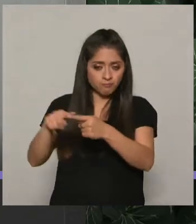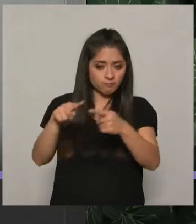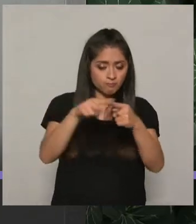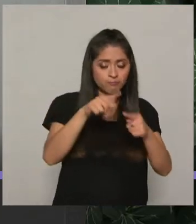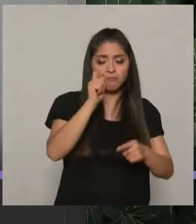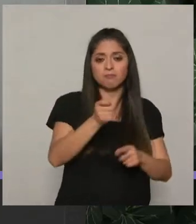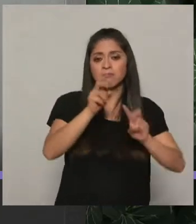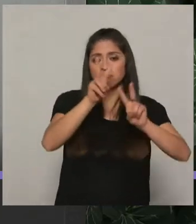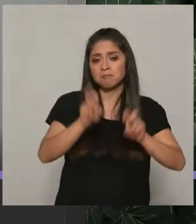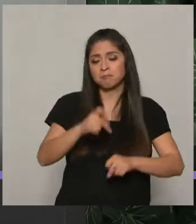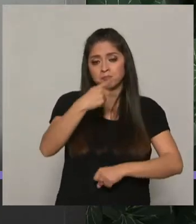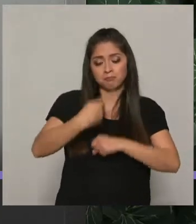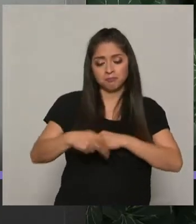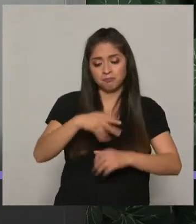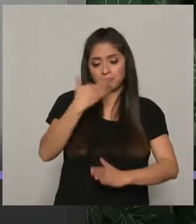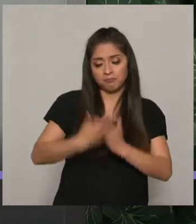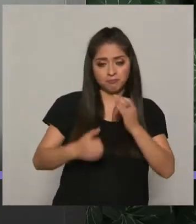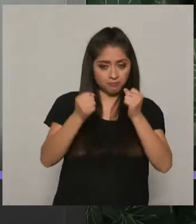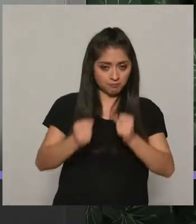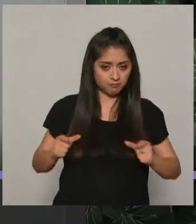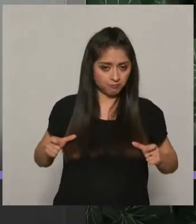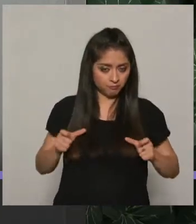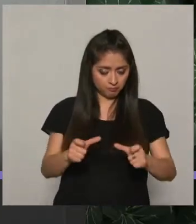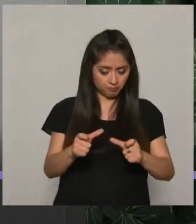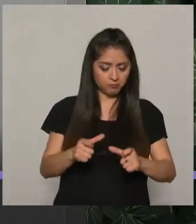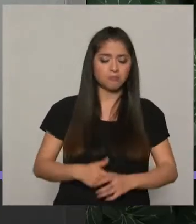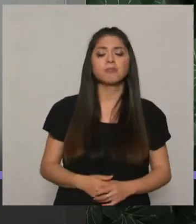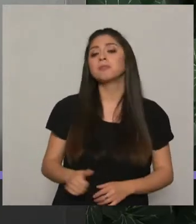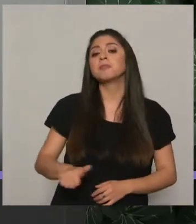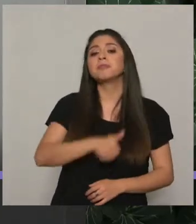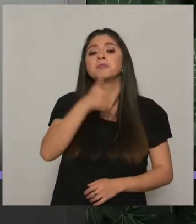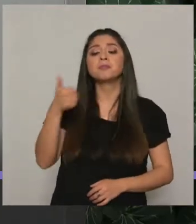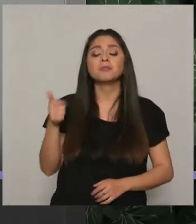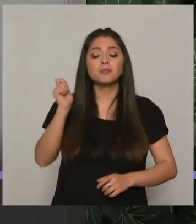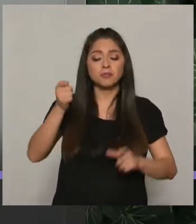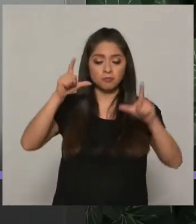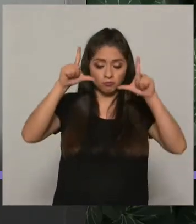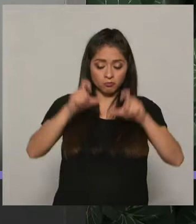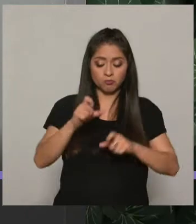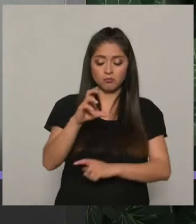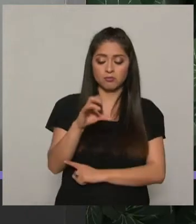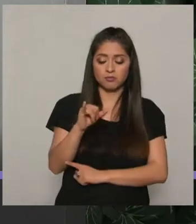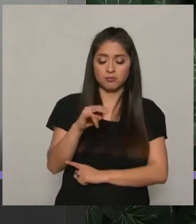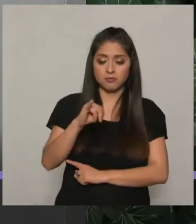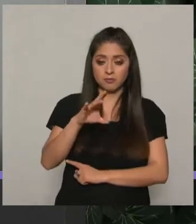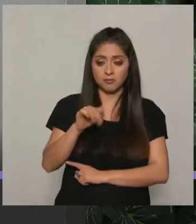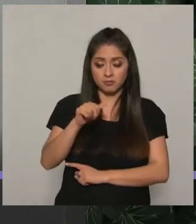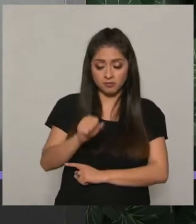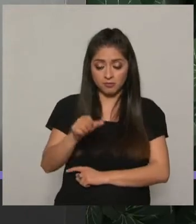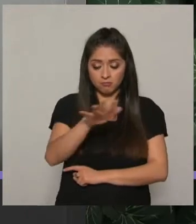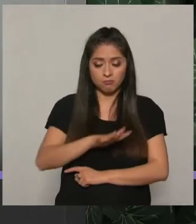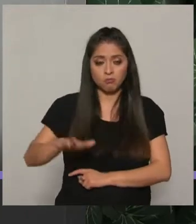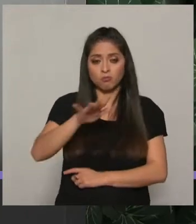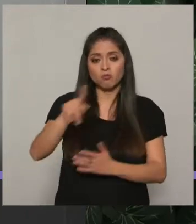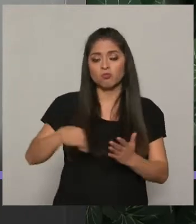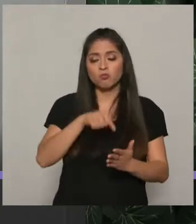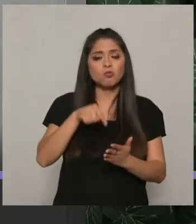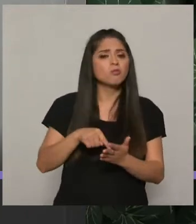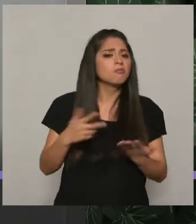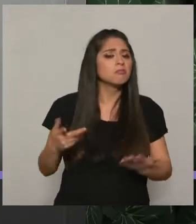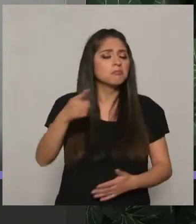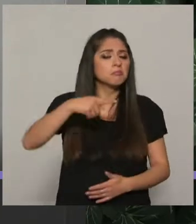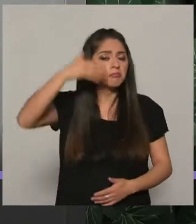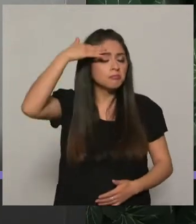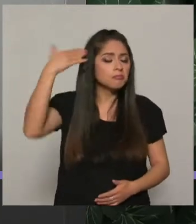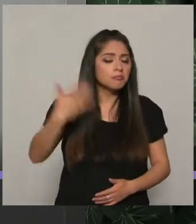en términos de diseño y de seguridad vial. Segundo, las cámaras de fotocívicas se reubicaron también en estas zonas donde sabemos que